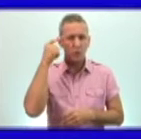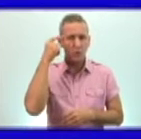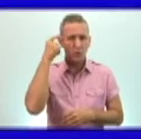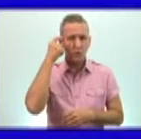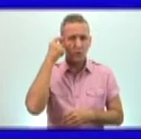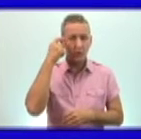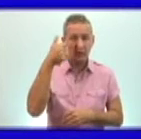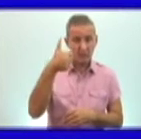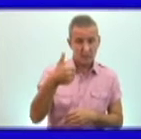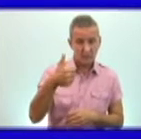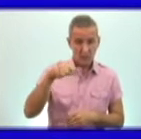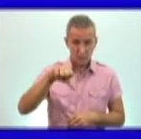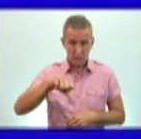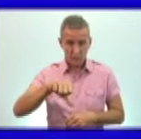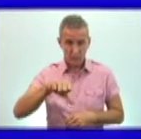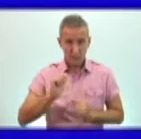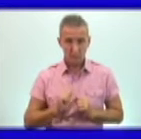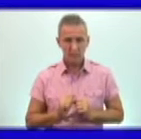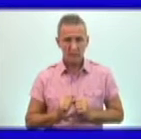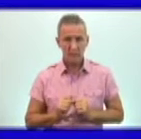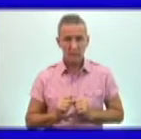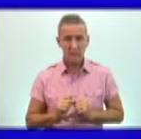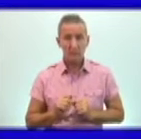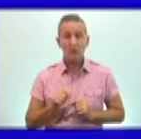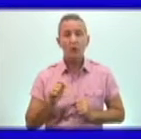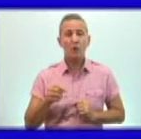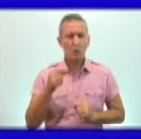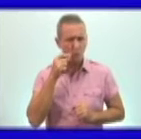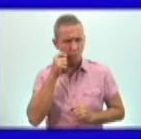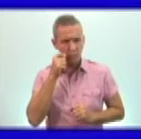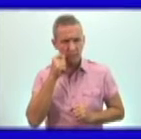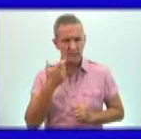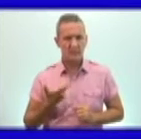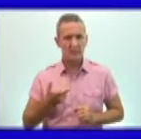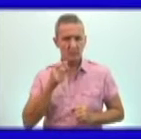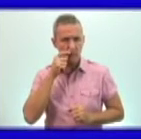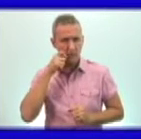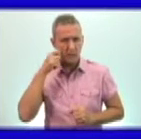y de lo que está mal. Por lo tanto, como Maceo, como los